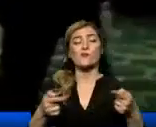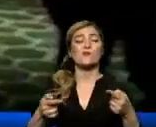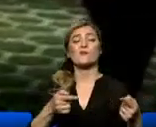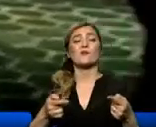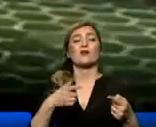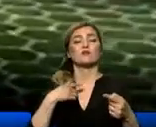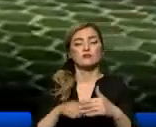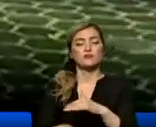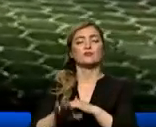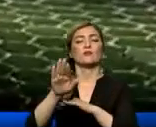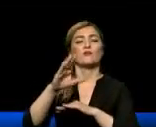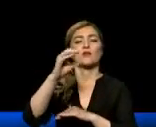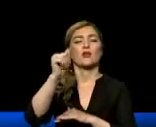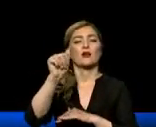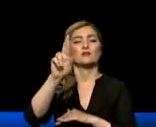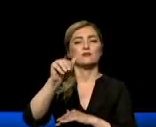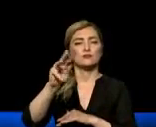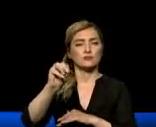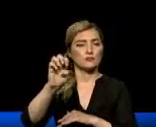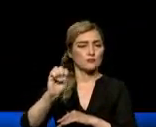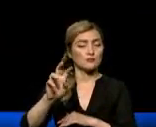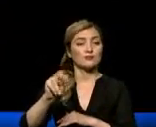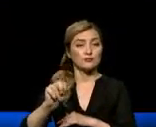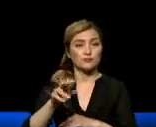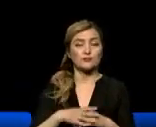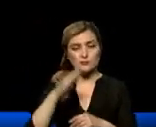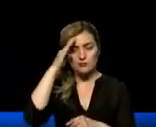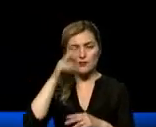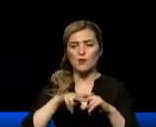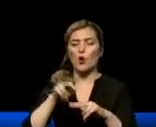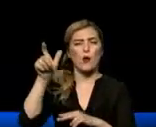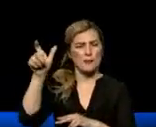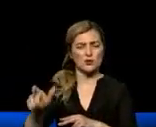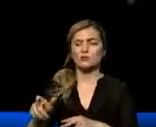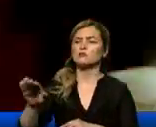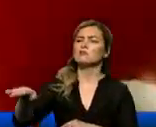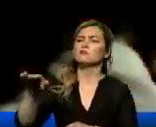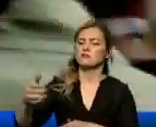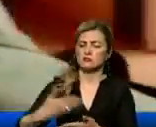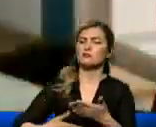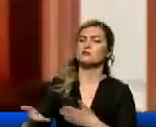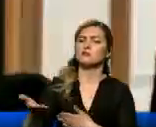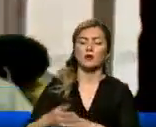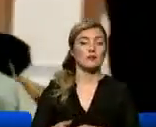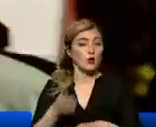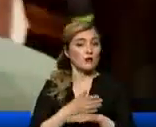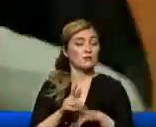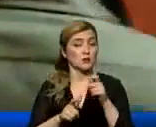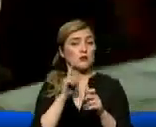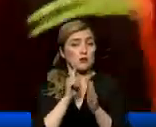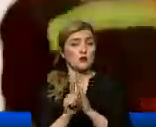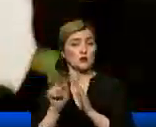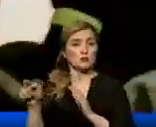en uno de los accesos al carmen la policía pretendía verificar la documentación del hombre porque tenía denuncias de que